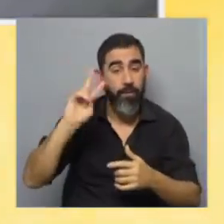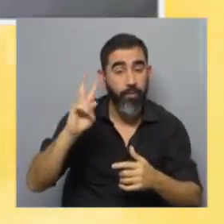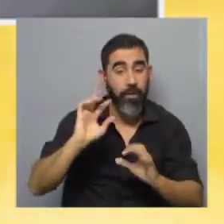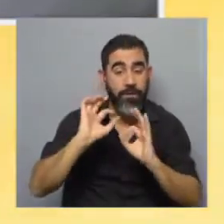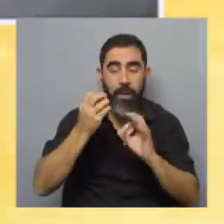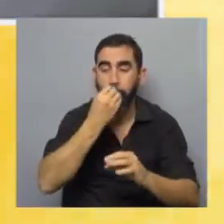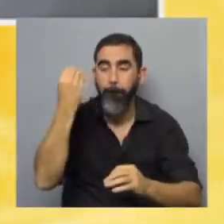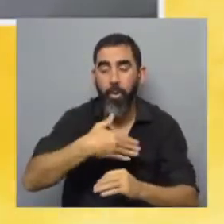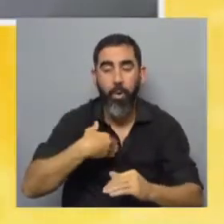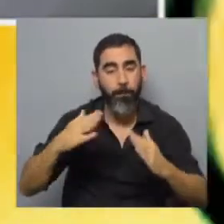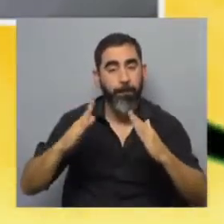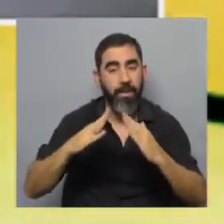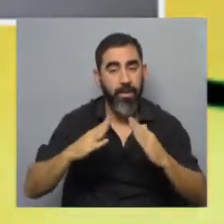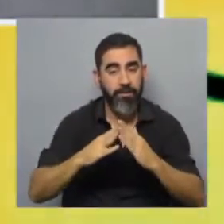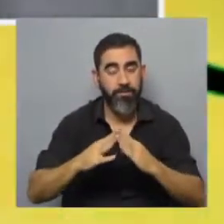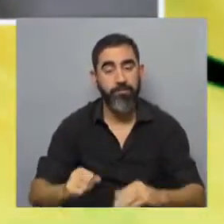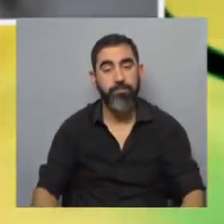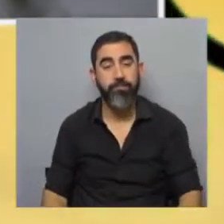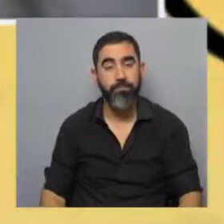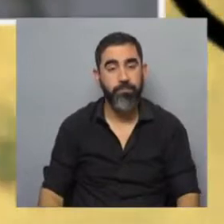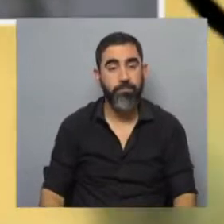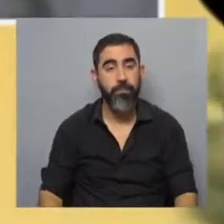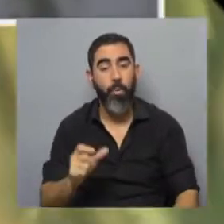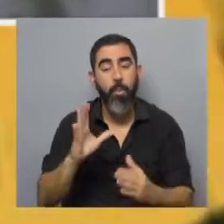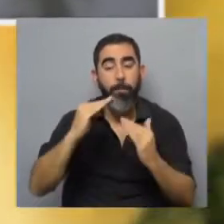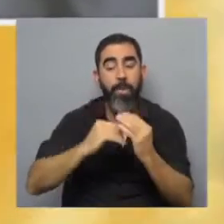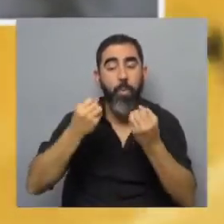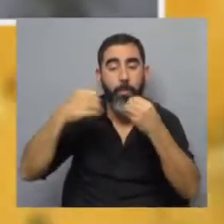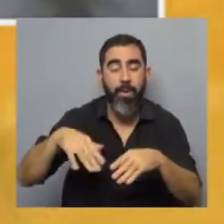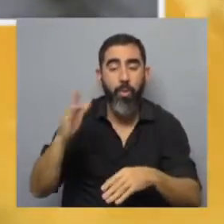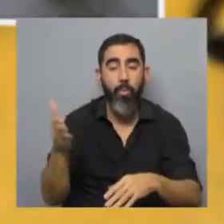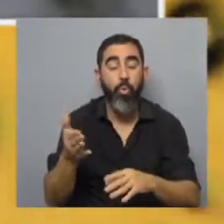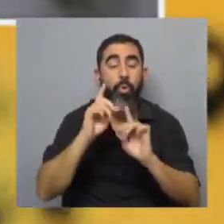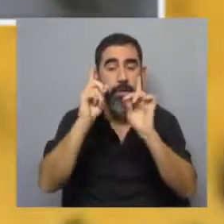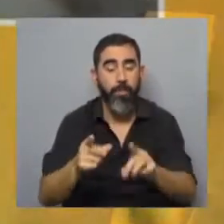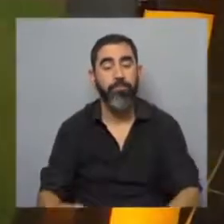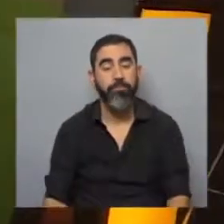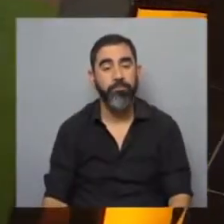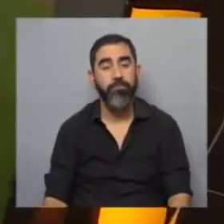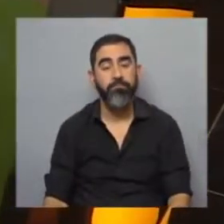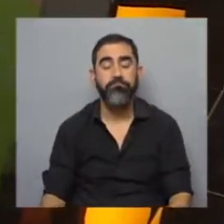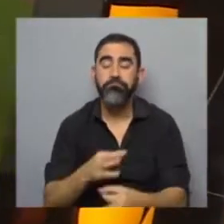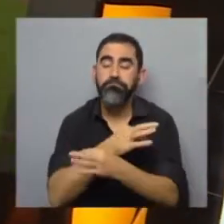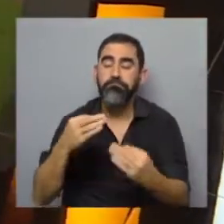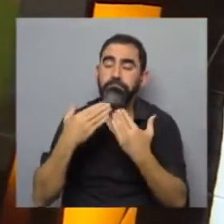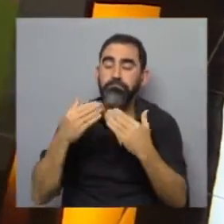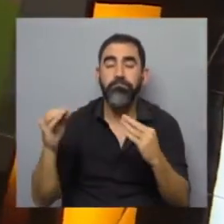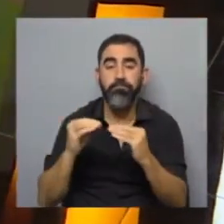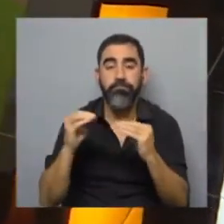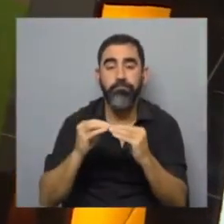lleguen mejor al consumidor y, por supuesto, se reduzca la pérdida también para los productores. Excelente.